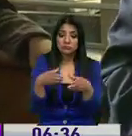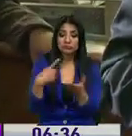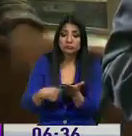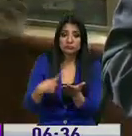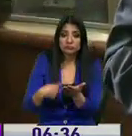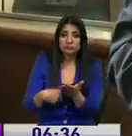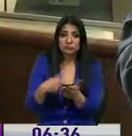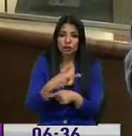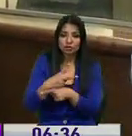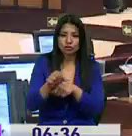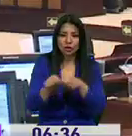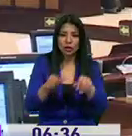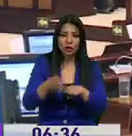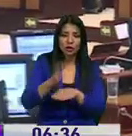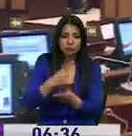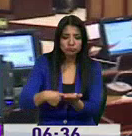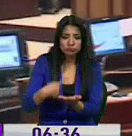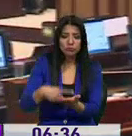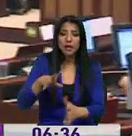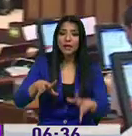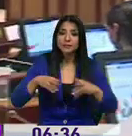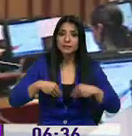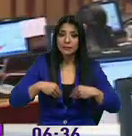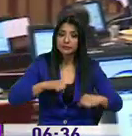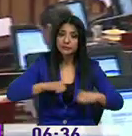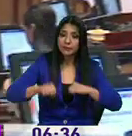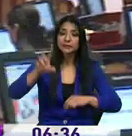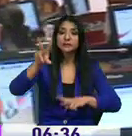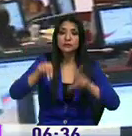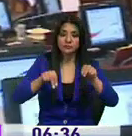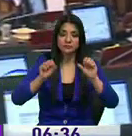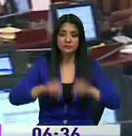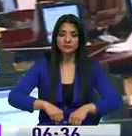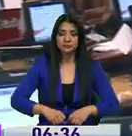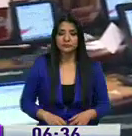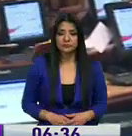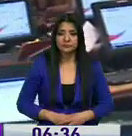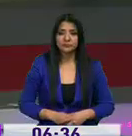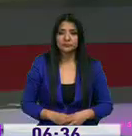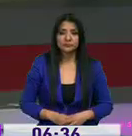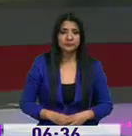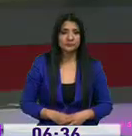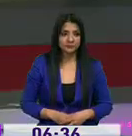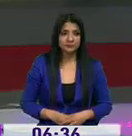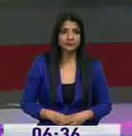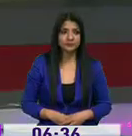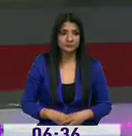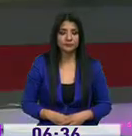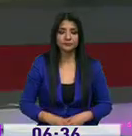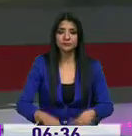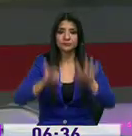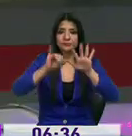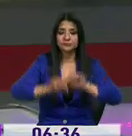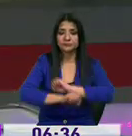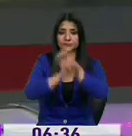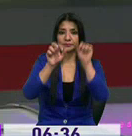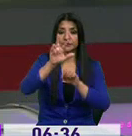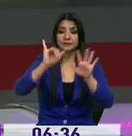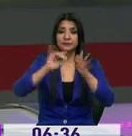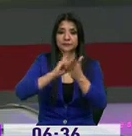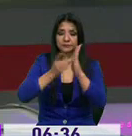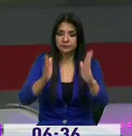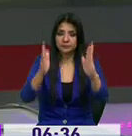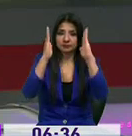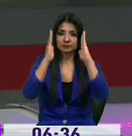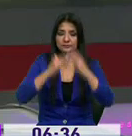próximas horas para definir si acepta o no a trámite este pedido informó javier gayo 636 en la mañana mucha